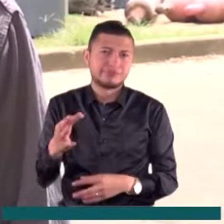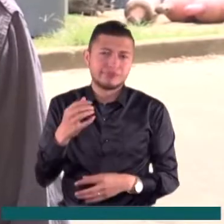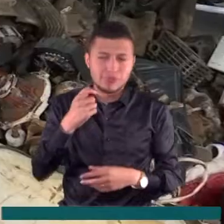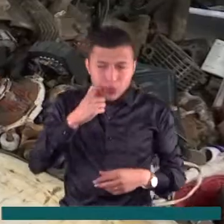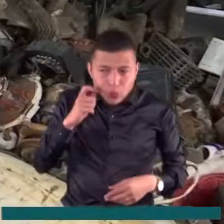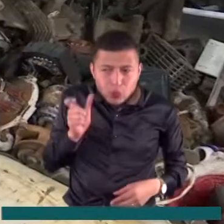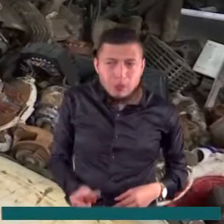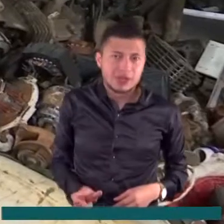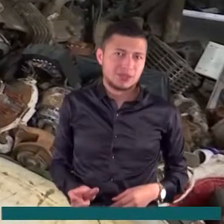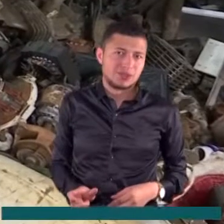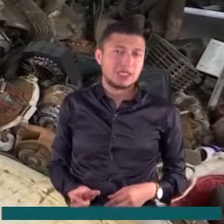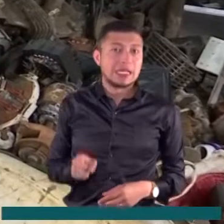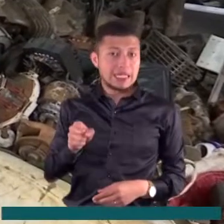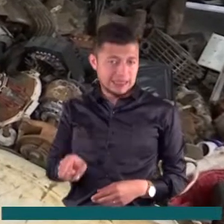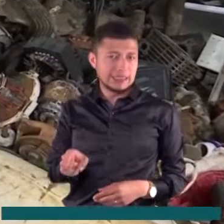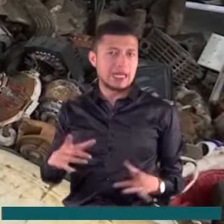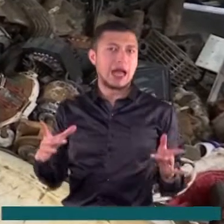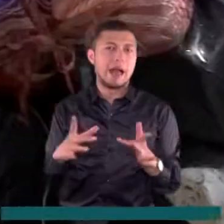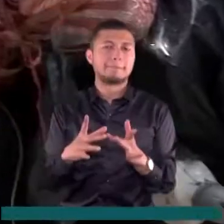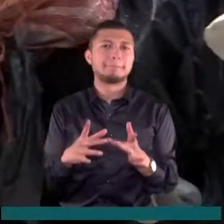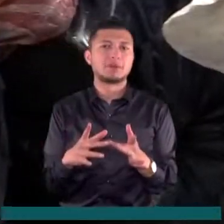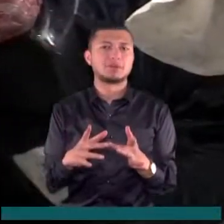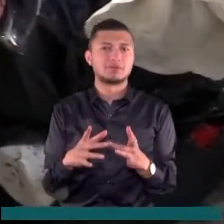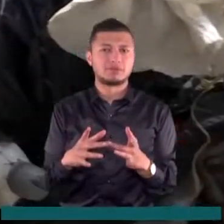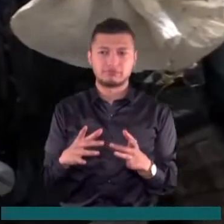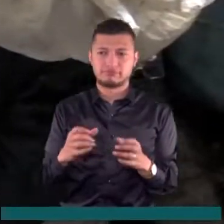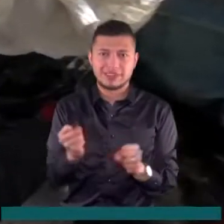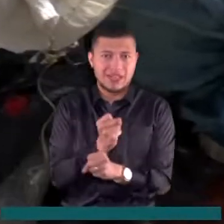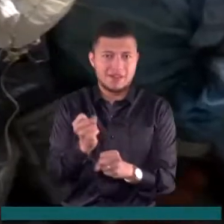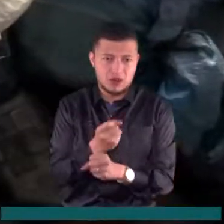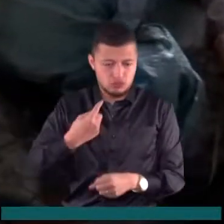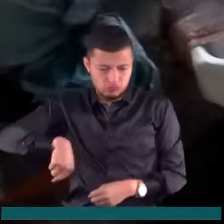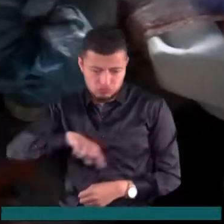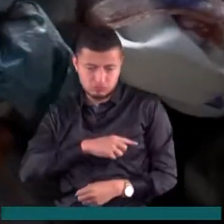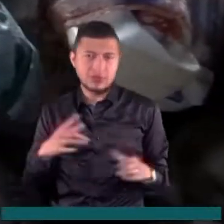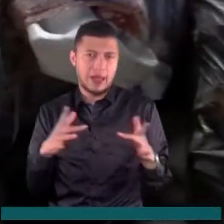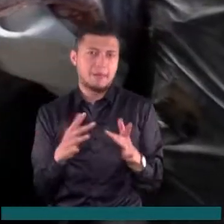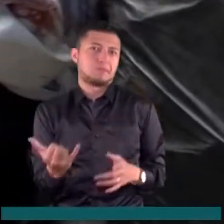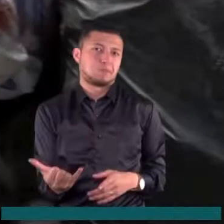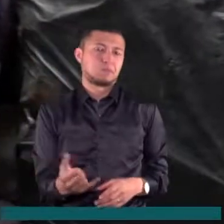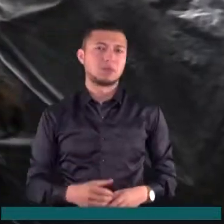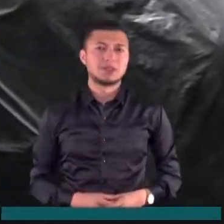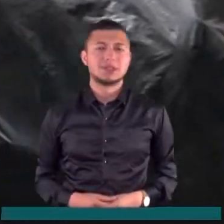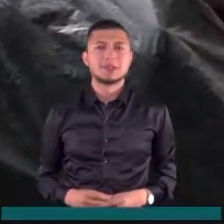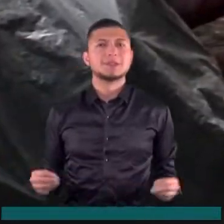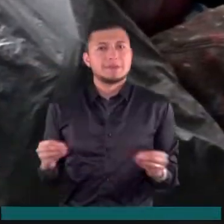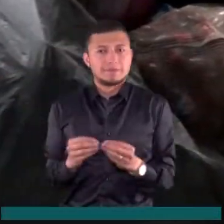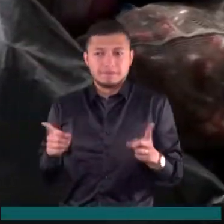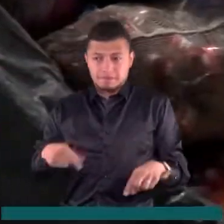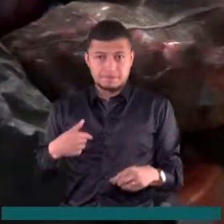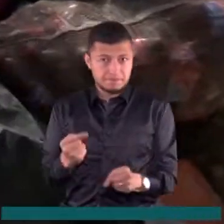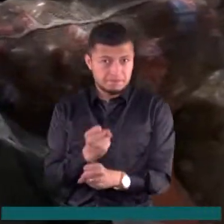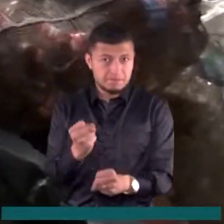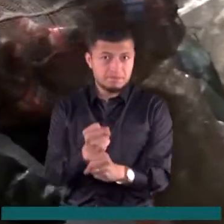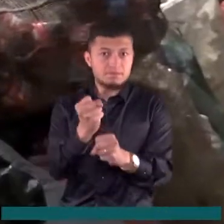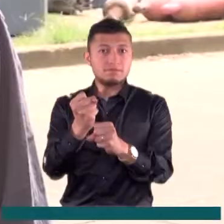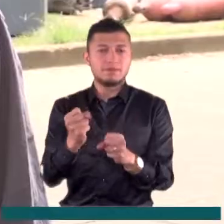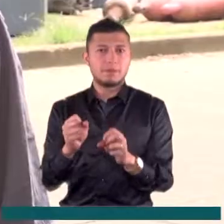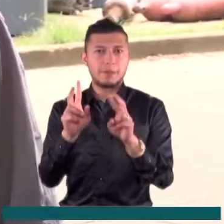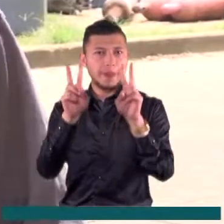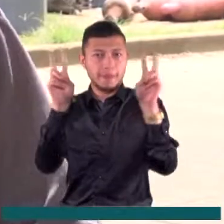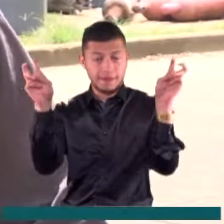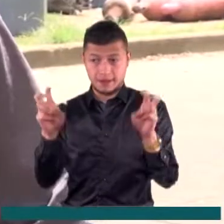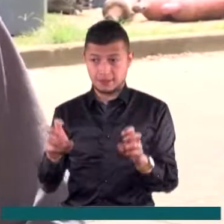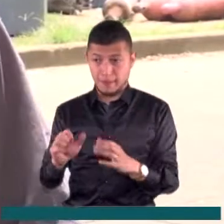en eso es lo que se basa el el trabajo de nosotros también se hace la labor de